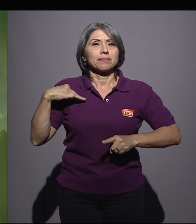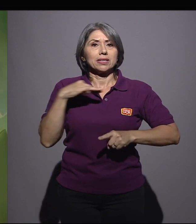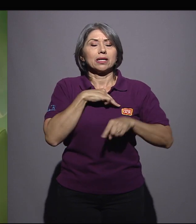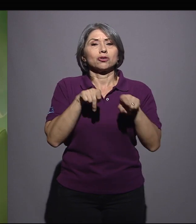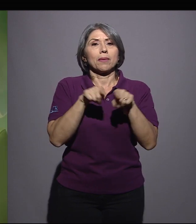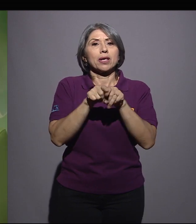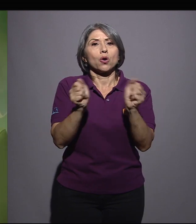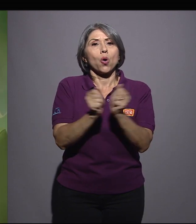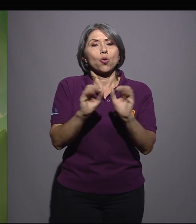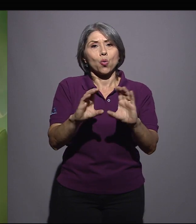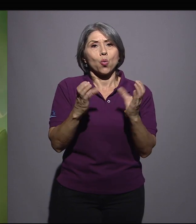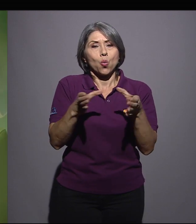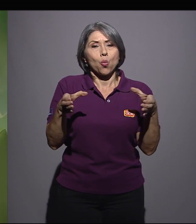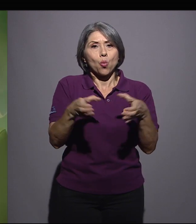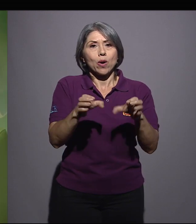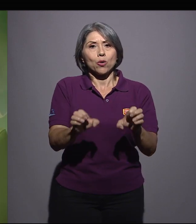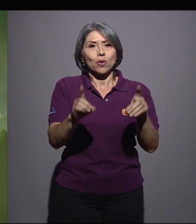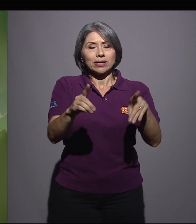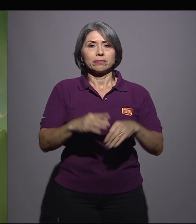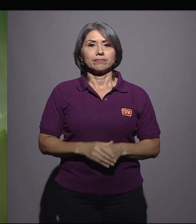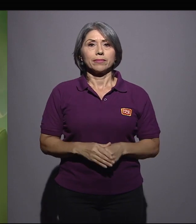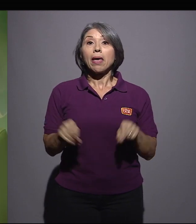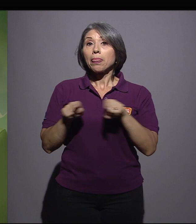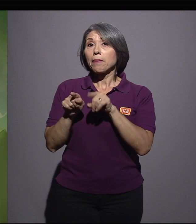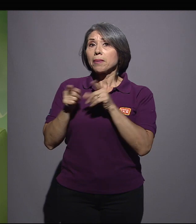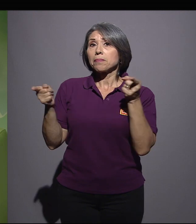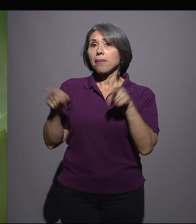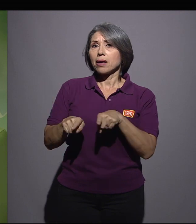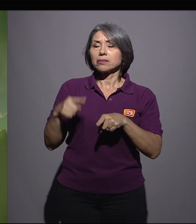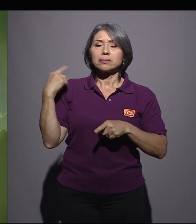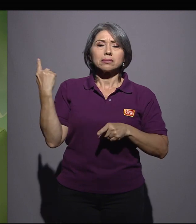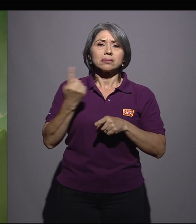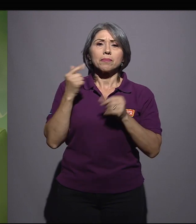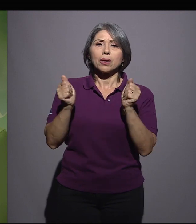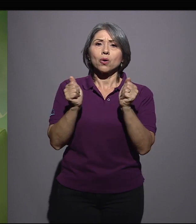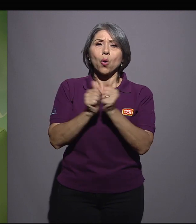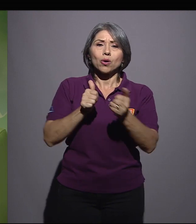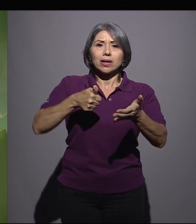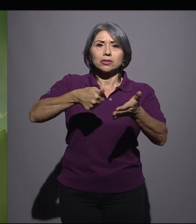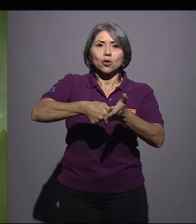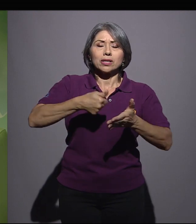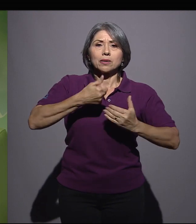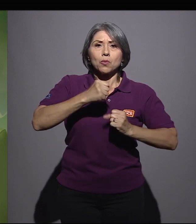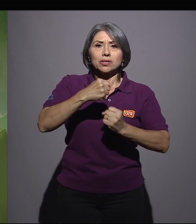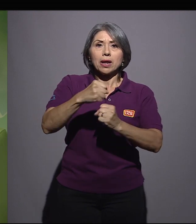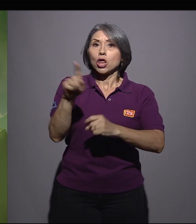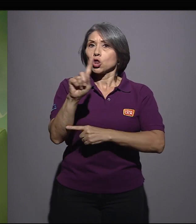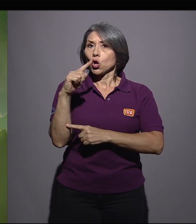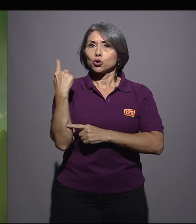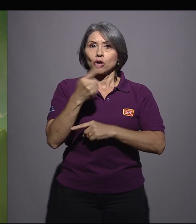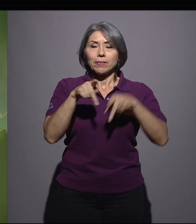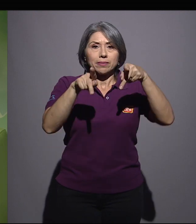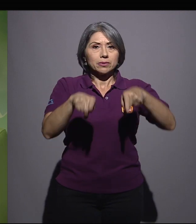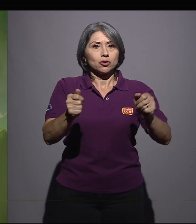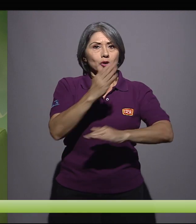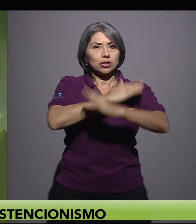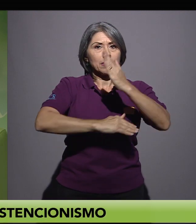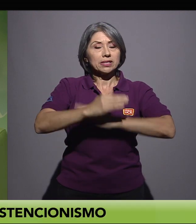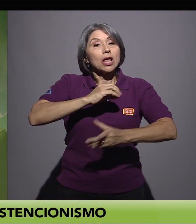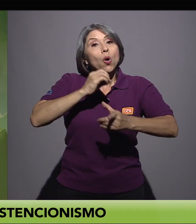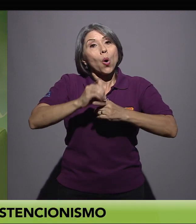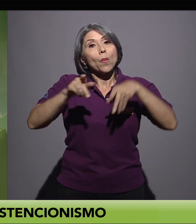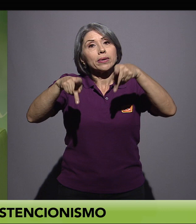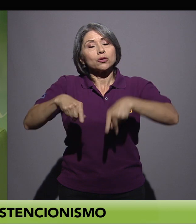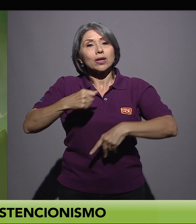es una tendencia general, ¿verdad? Con las elecciones municipales, no solo con población con discapacidad o población adulta mayor, pero sí hay